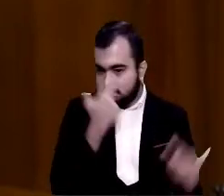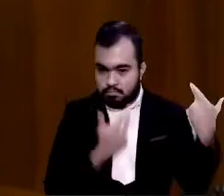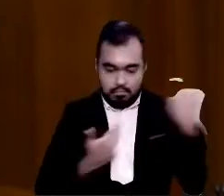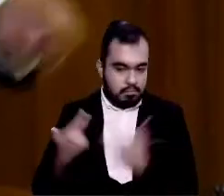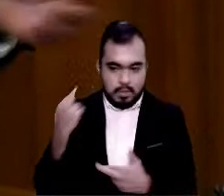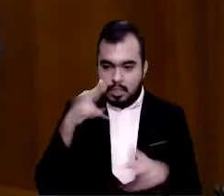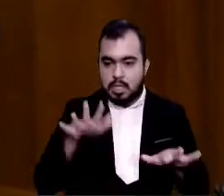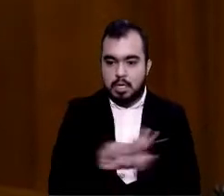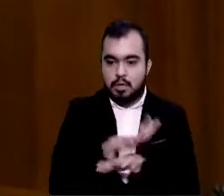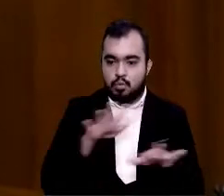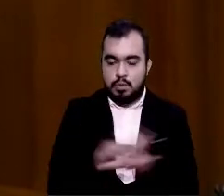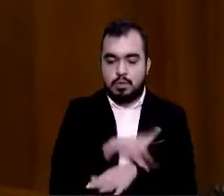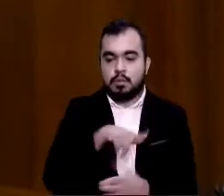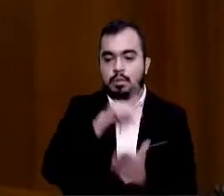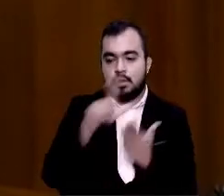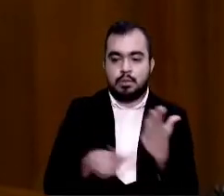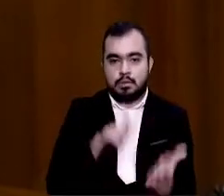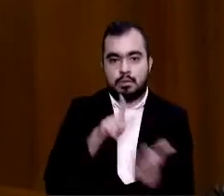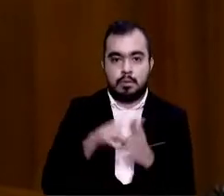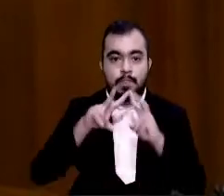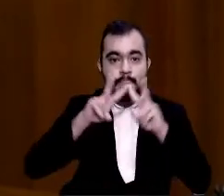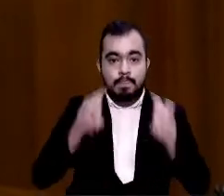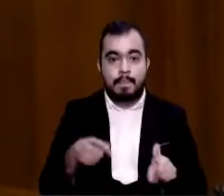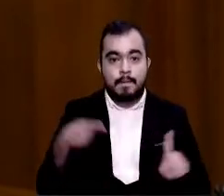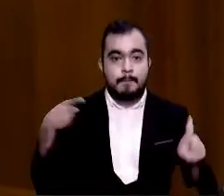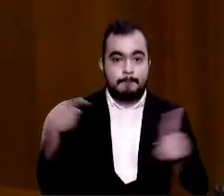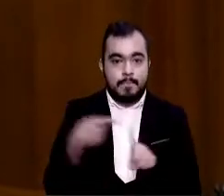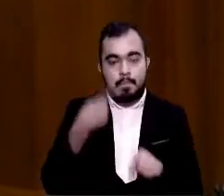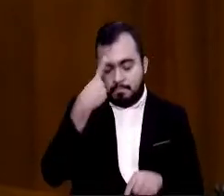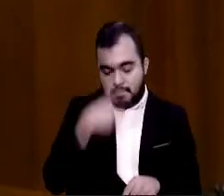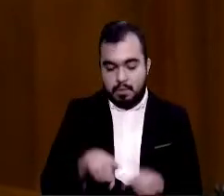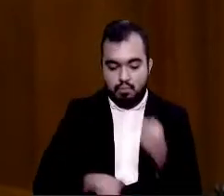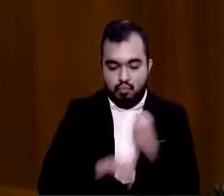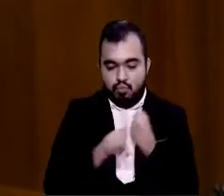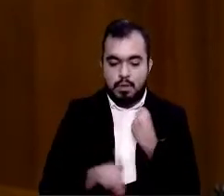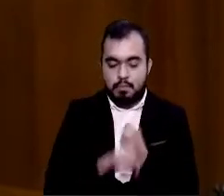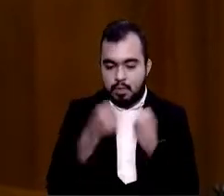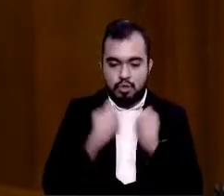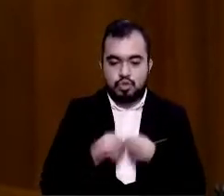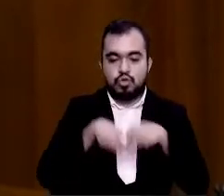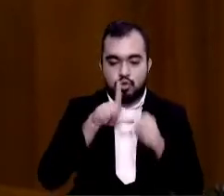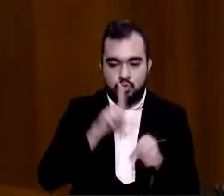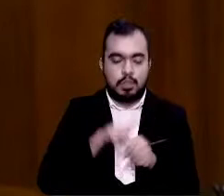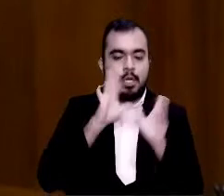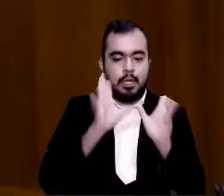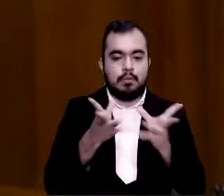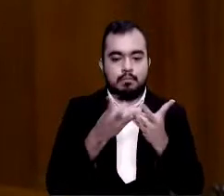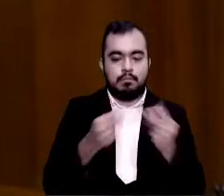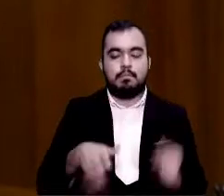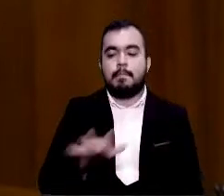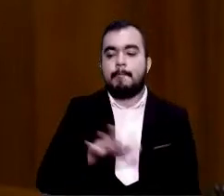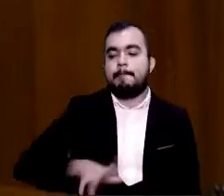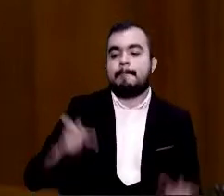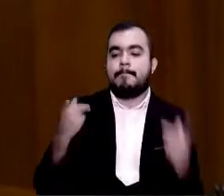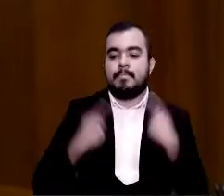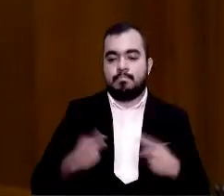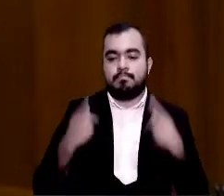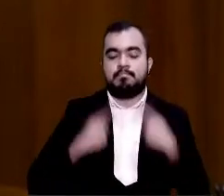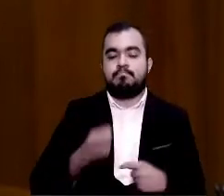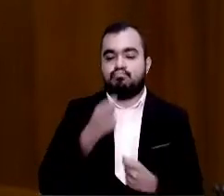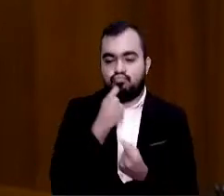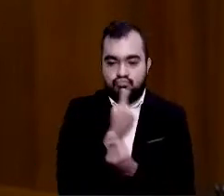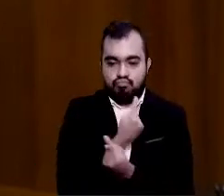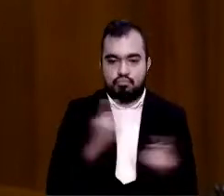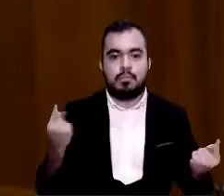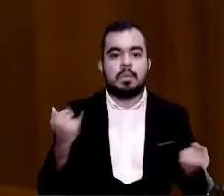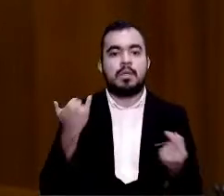la normatividad en la materia para resolver esta problemática social que vive la población infantil y evitar que se sigan